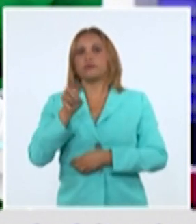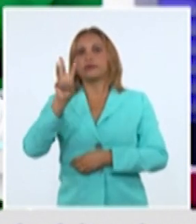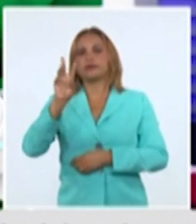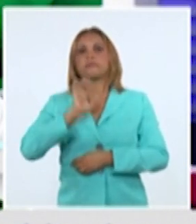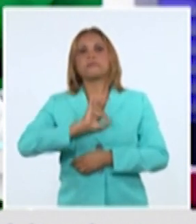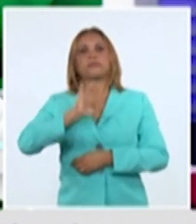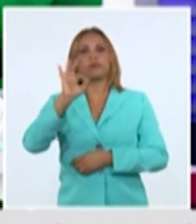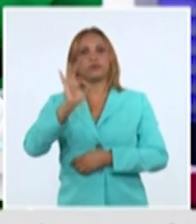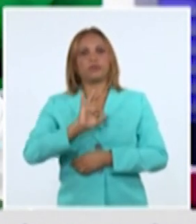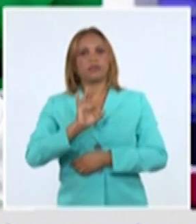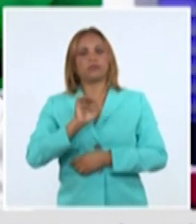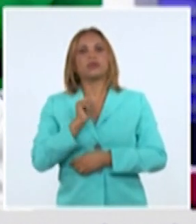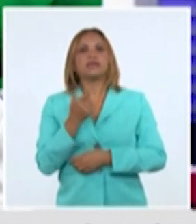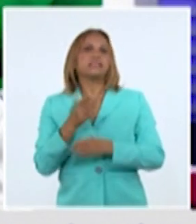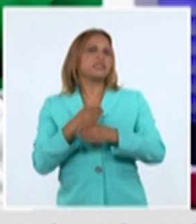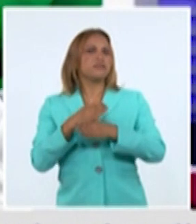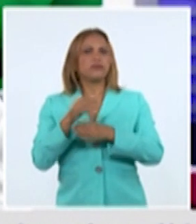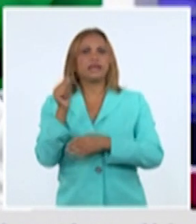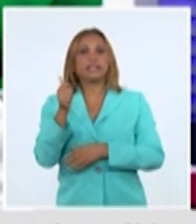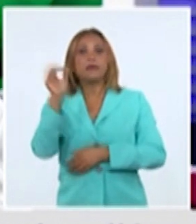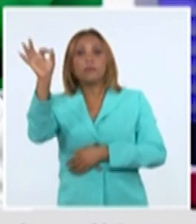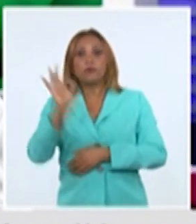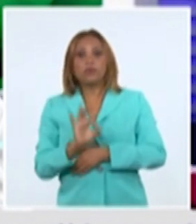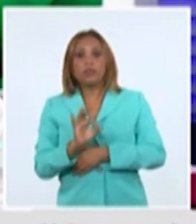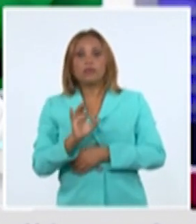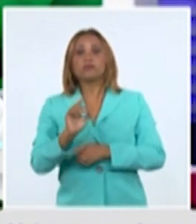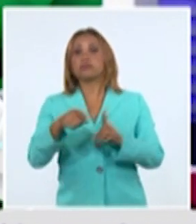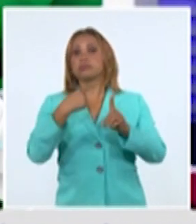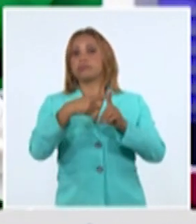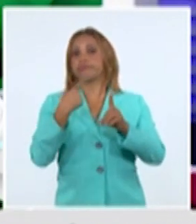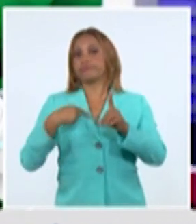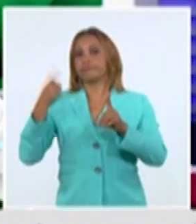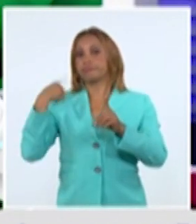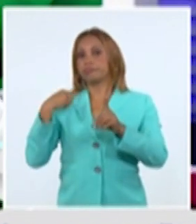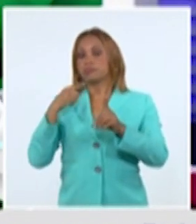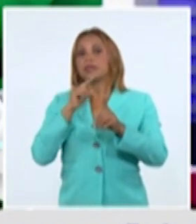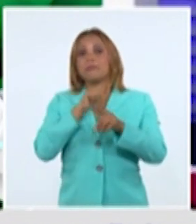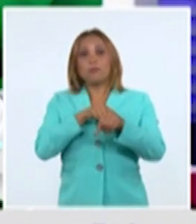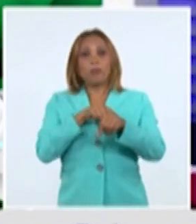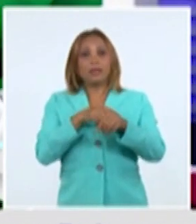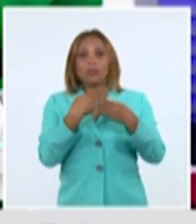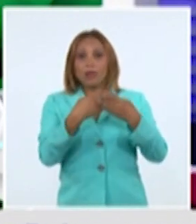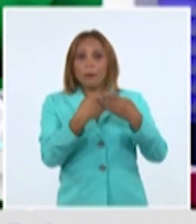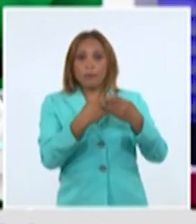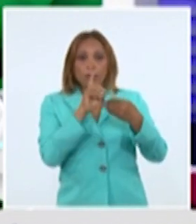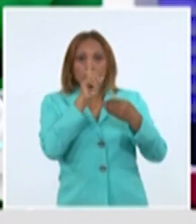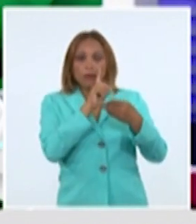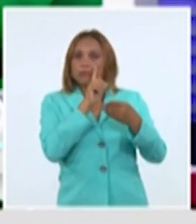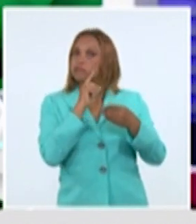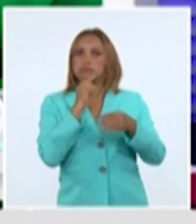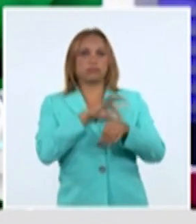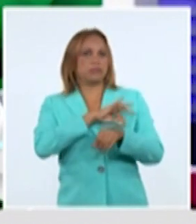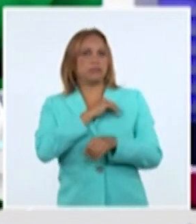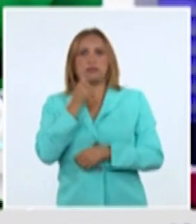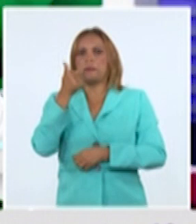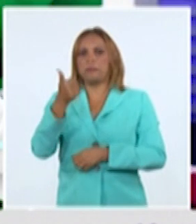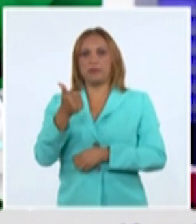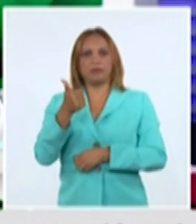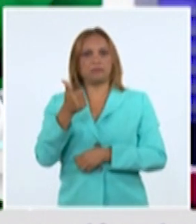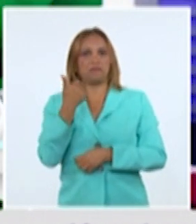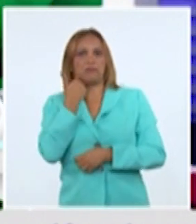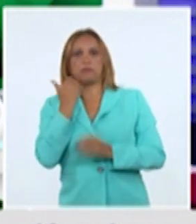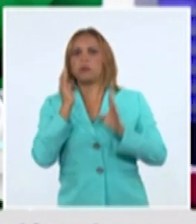52,3%, el 10% de los diagnosticados ayer totalmente asintomáticos, eran personas